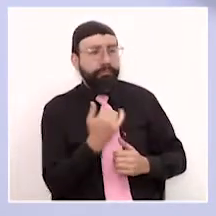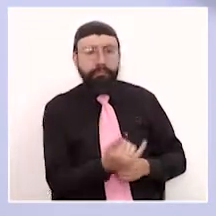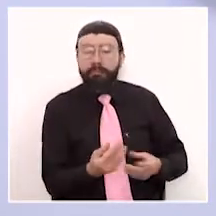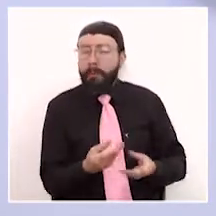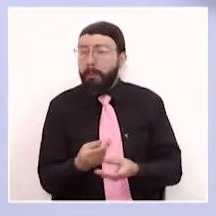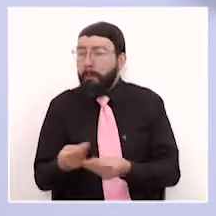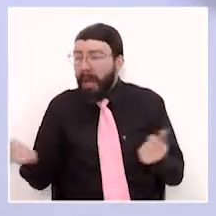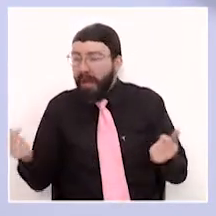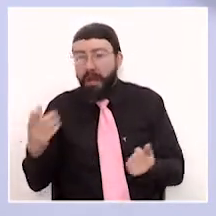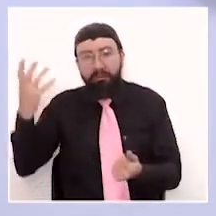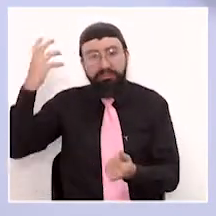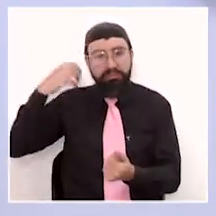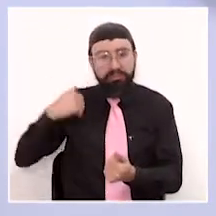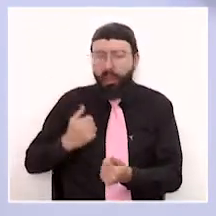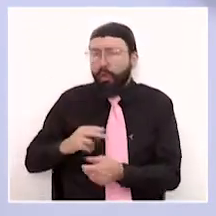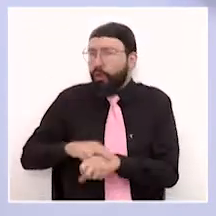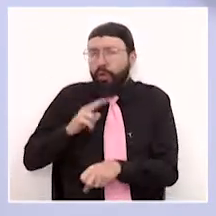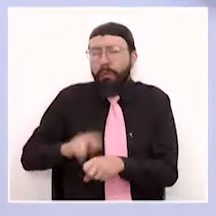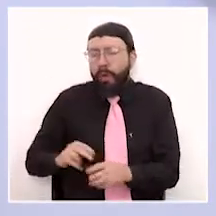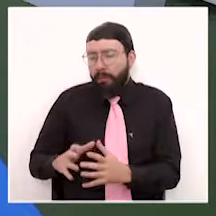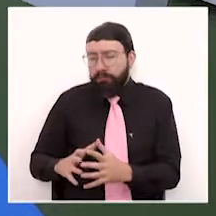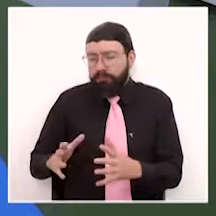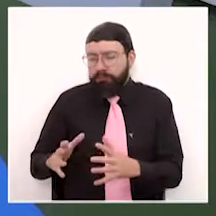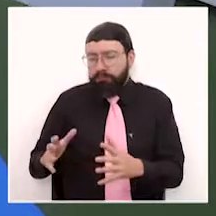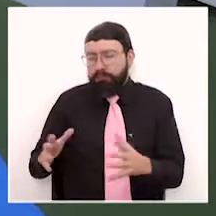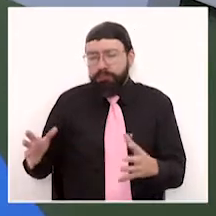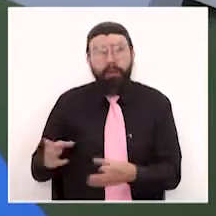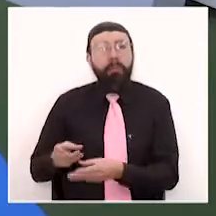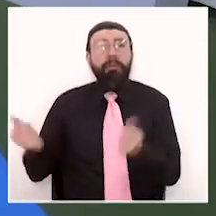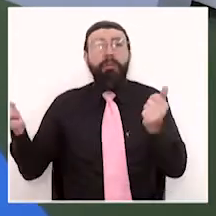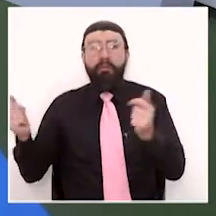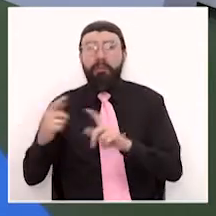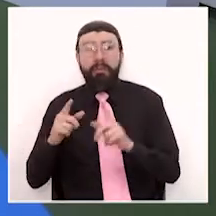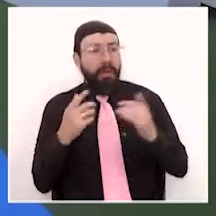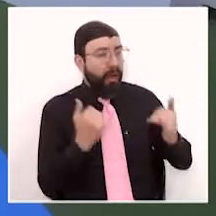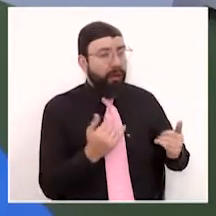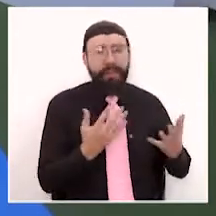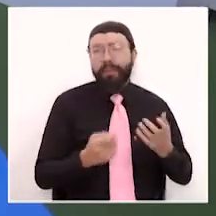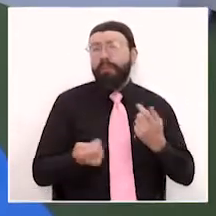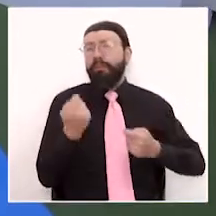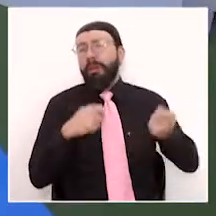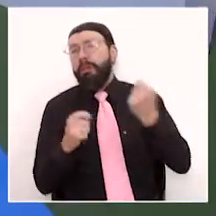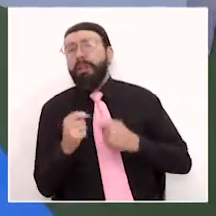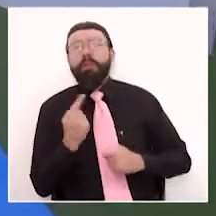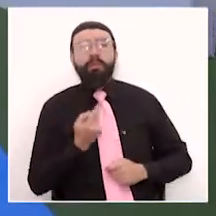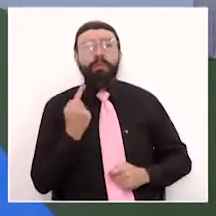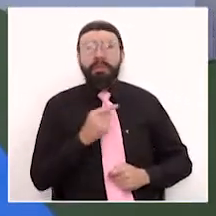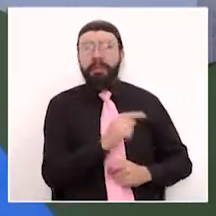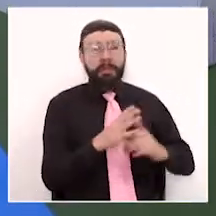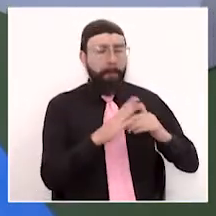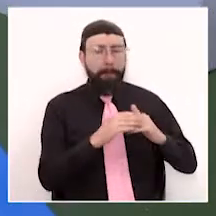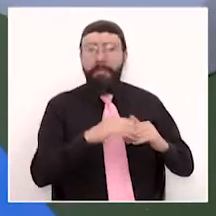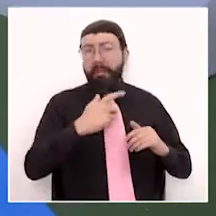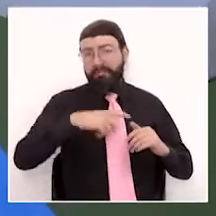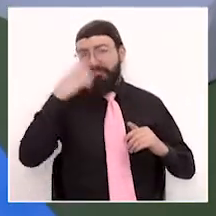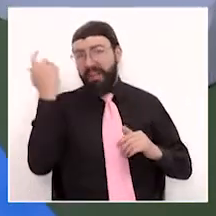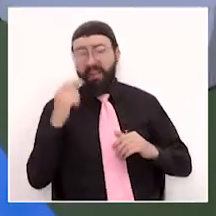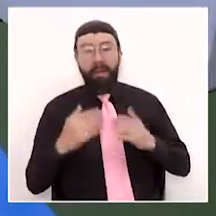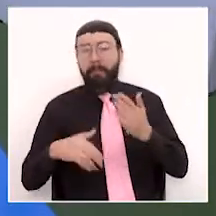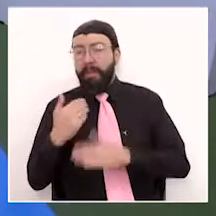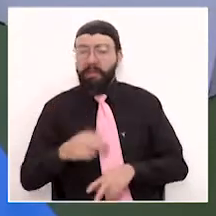él. Nosotros, pues, ya solamente queríamos producir un pan blanco. Ya empezamos a modificar los cultivos